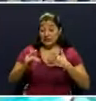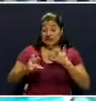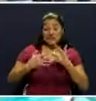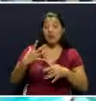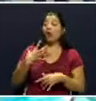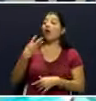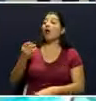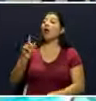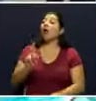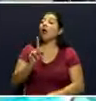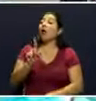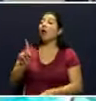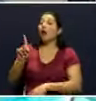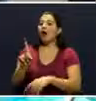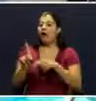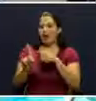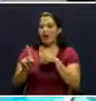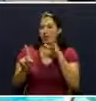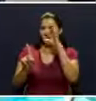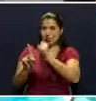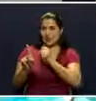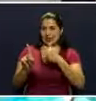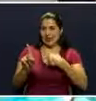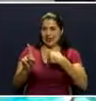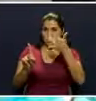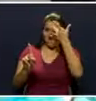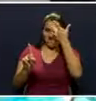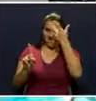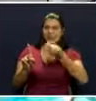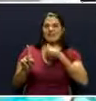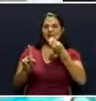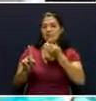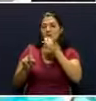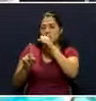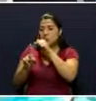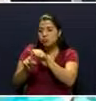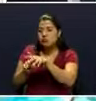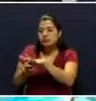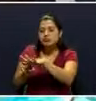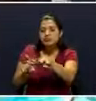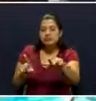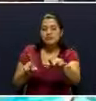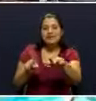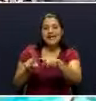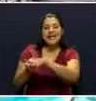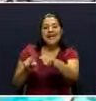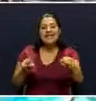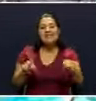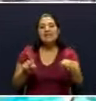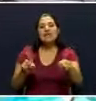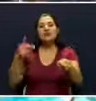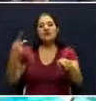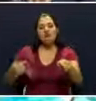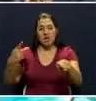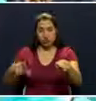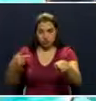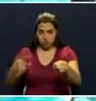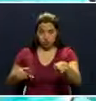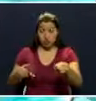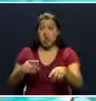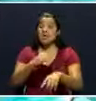la enfermedad, nos ponen en riesgo a todas las personas que son altamente vulnerables. A todas estas personas que hablamos al